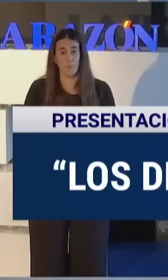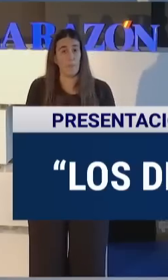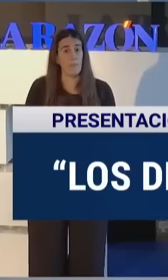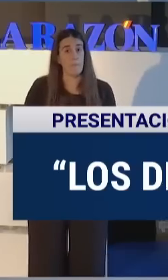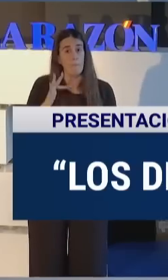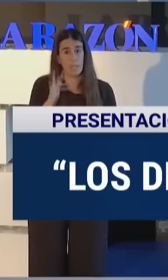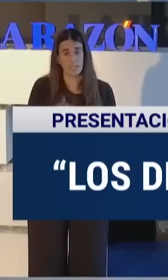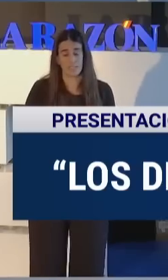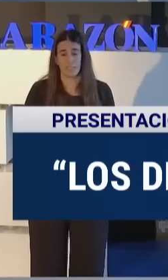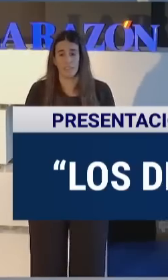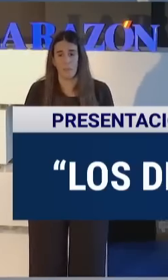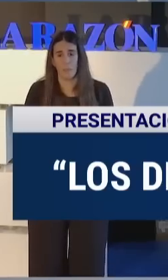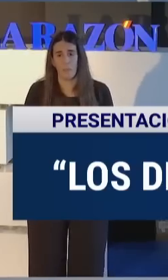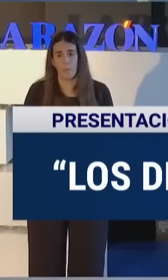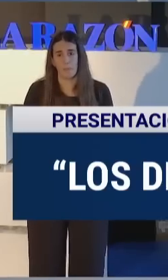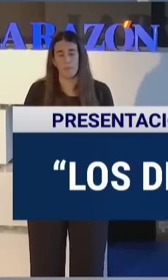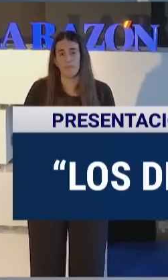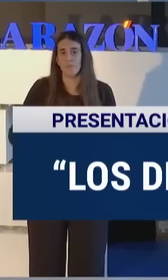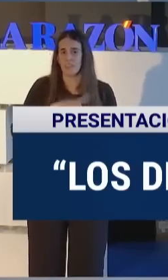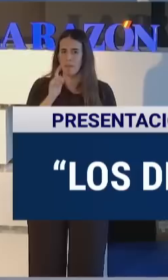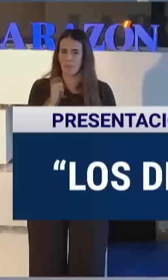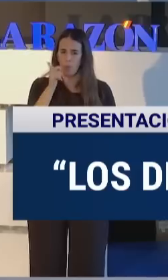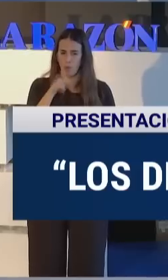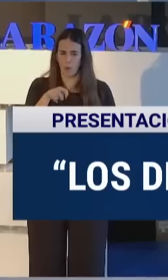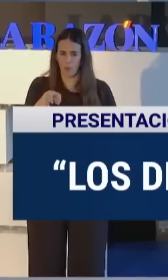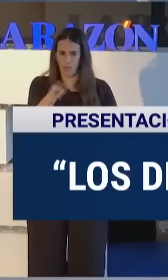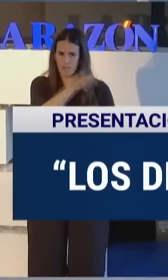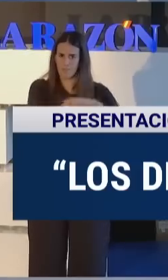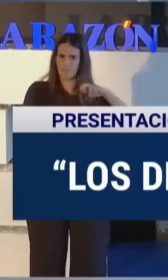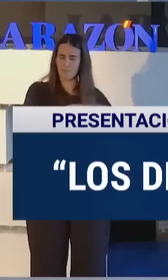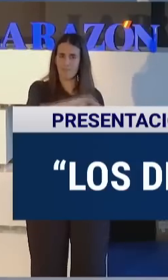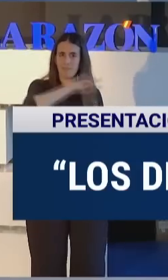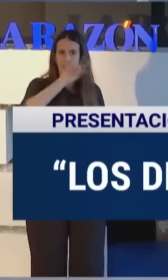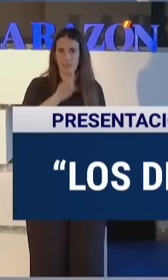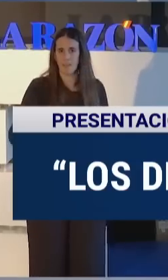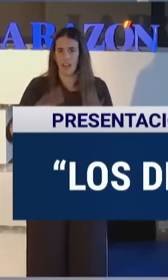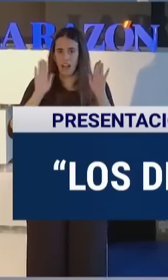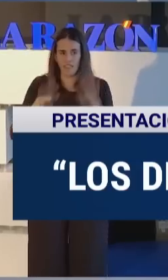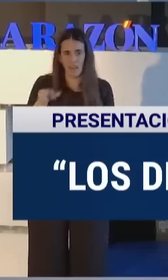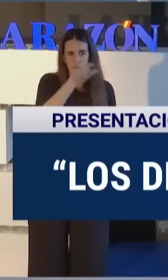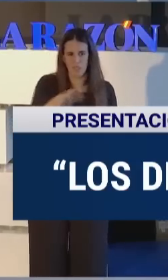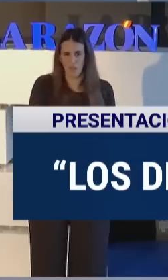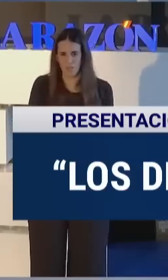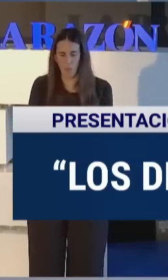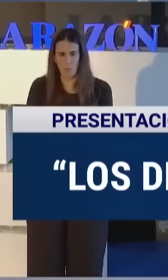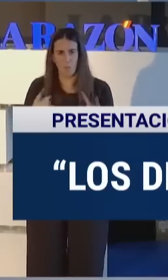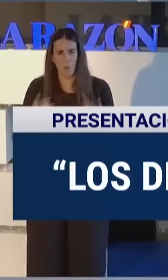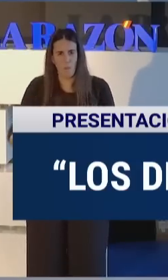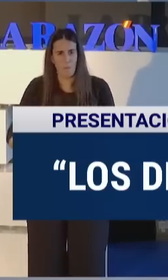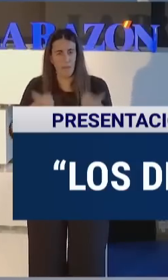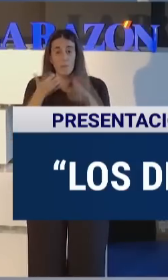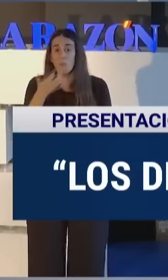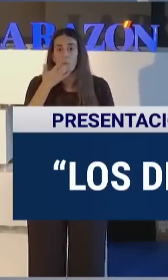que además es profundamente regresivo. Entonces pega con más fuerza sobre los más vulnerables. Es decir, en Argentina, por ejemplo,